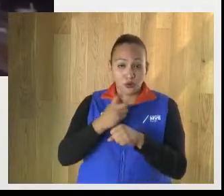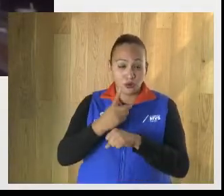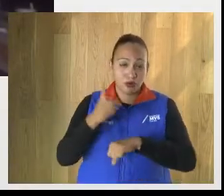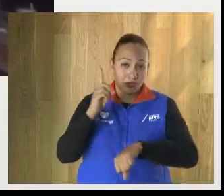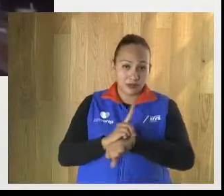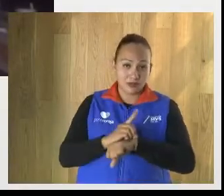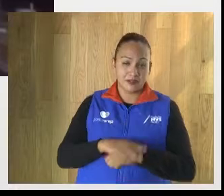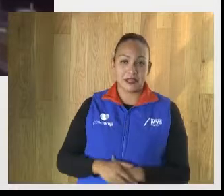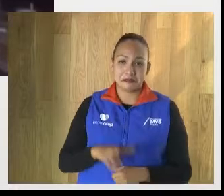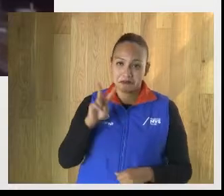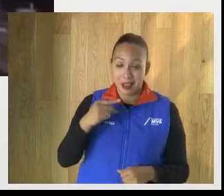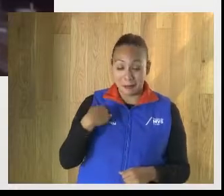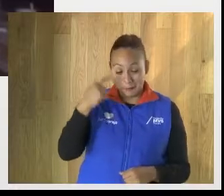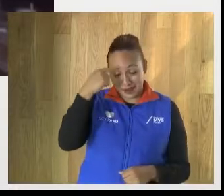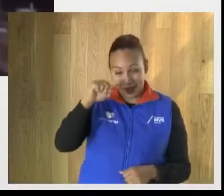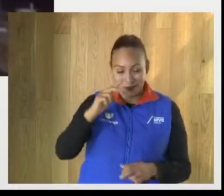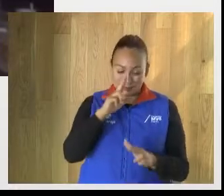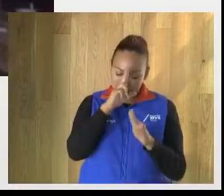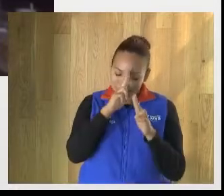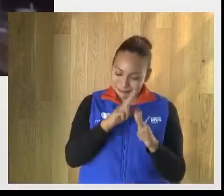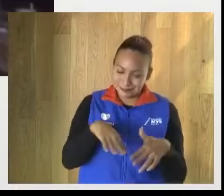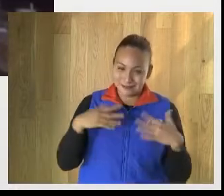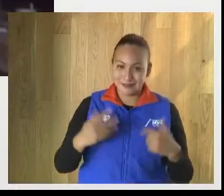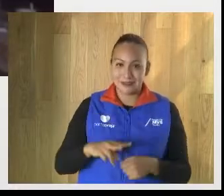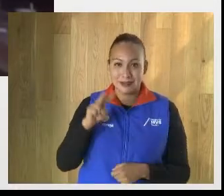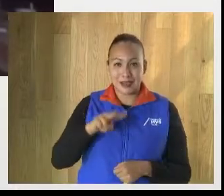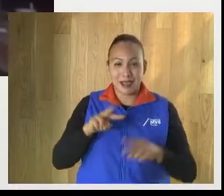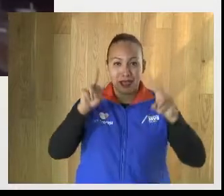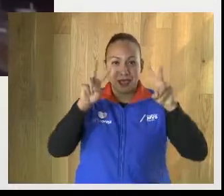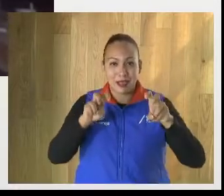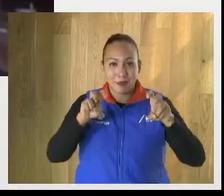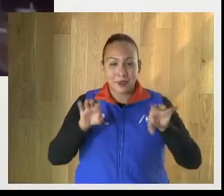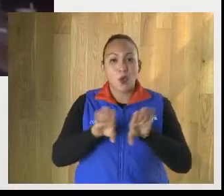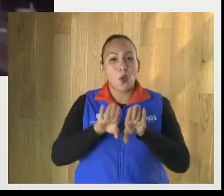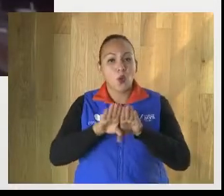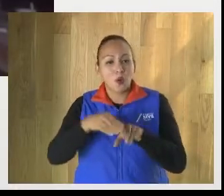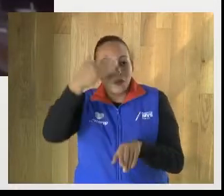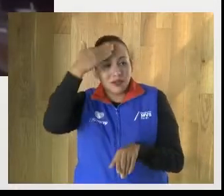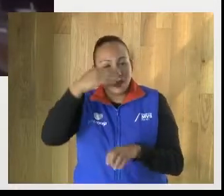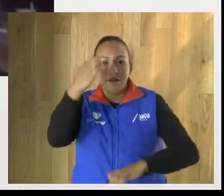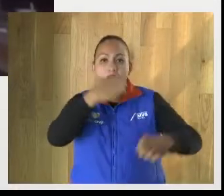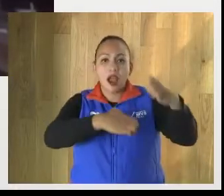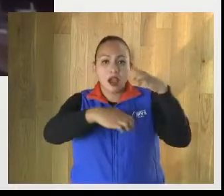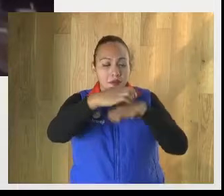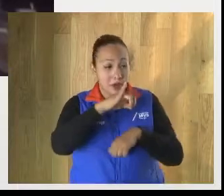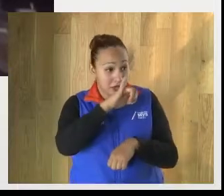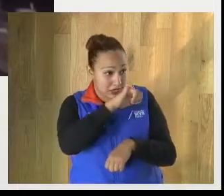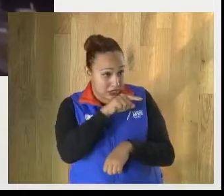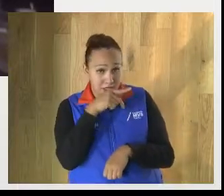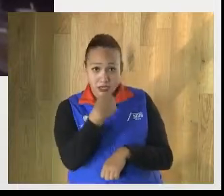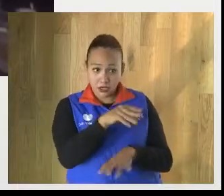encuentro, hablando de reputación corporativa como palanca de la